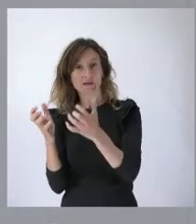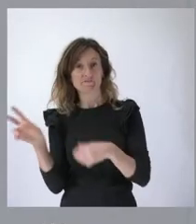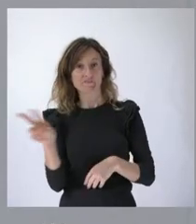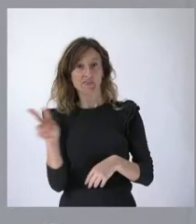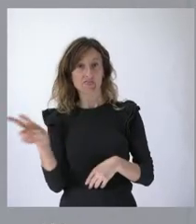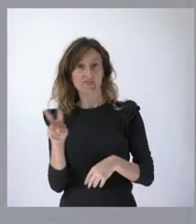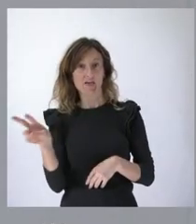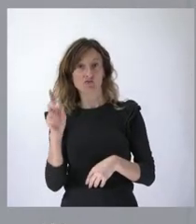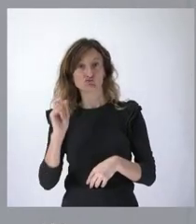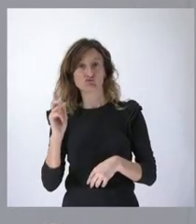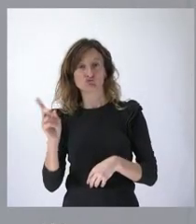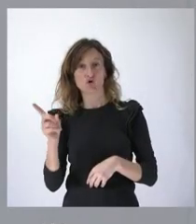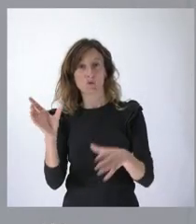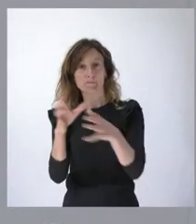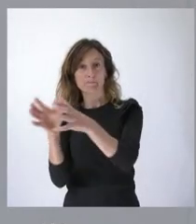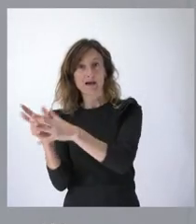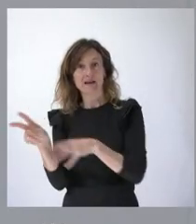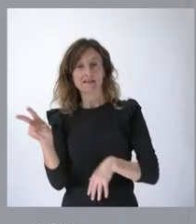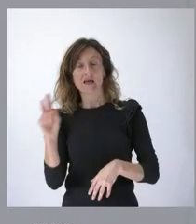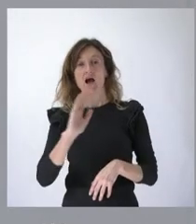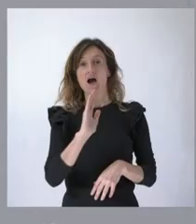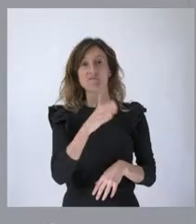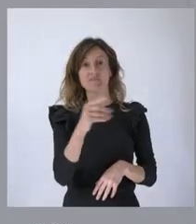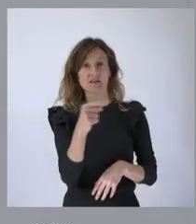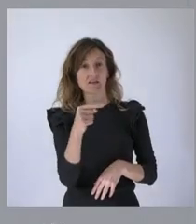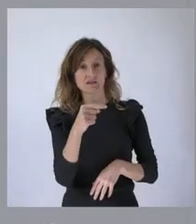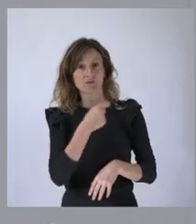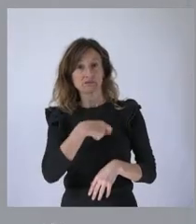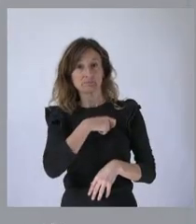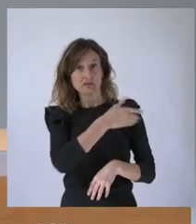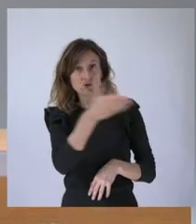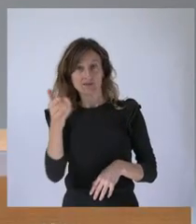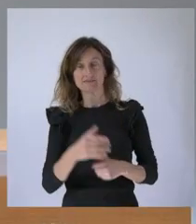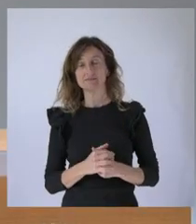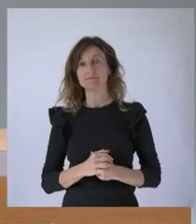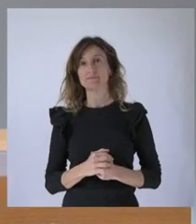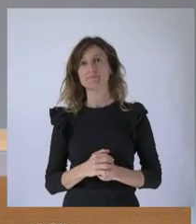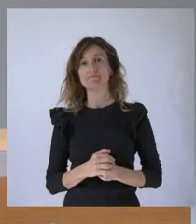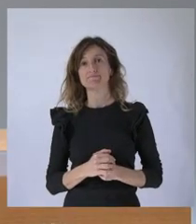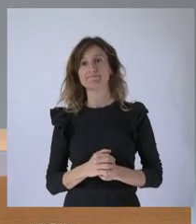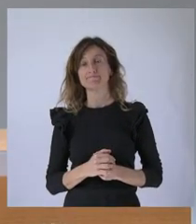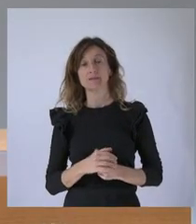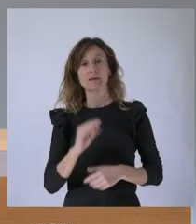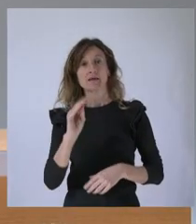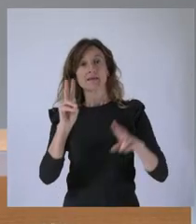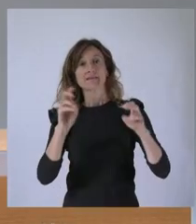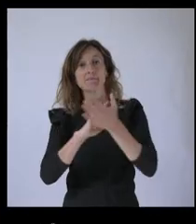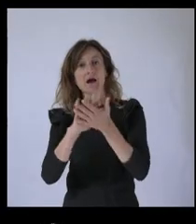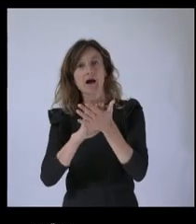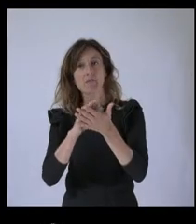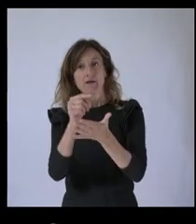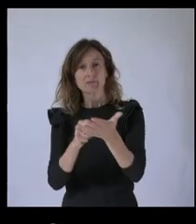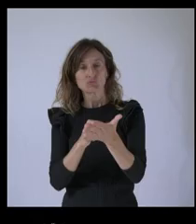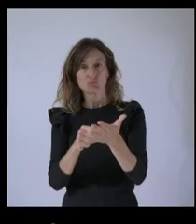exclusivamente a esas dos partes pero perjudica Al conjunto de los españoles sí hablando de presupuestos Cómo va la